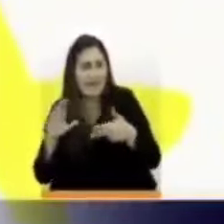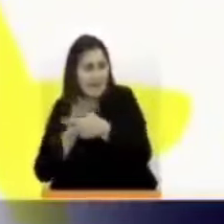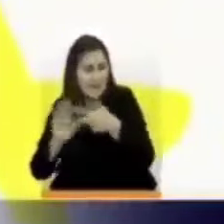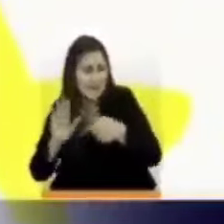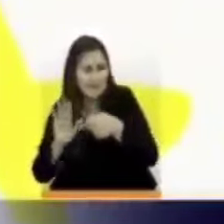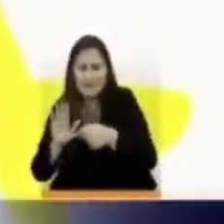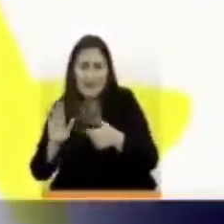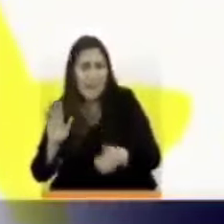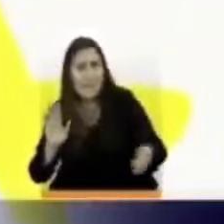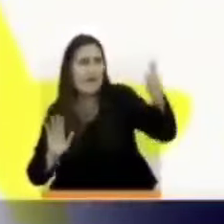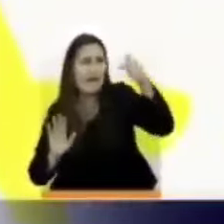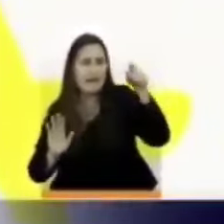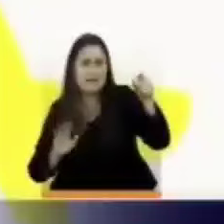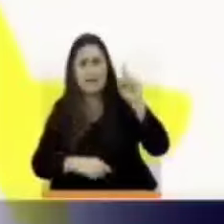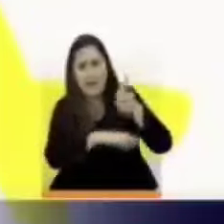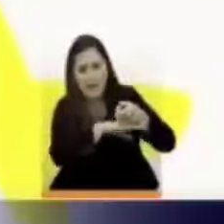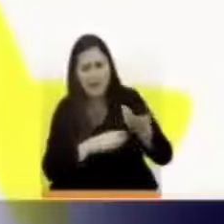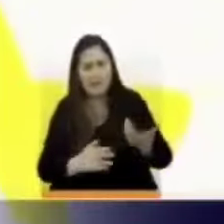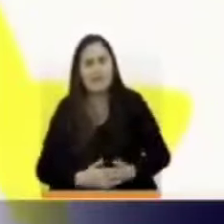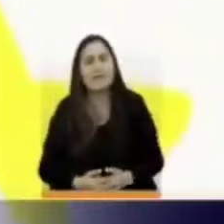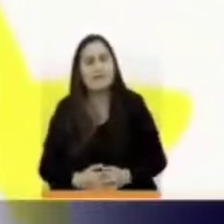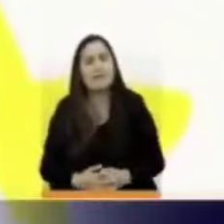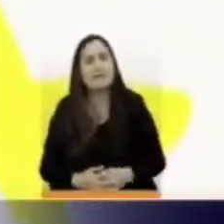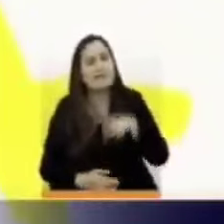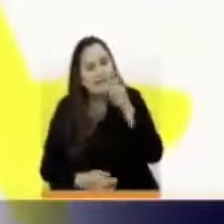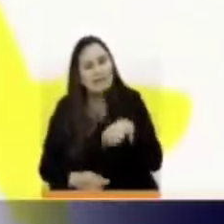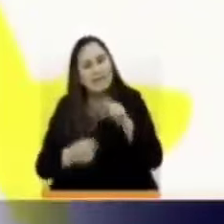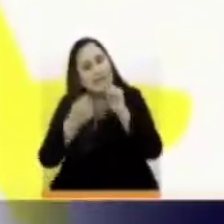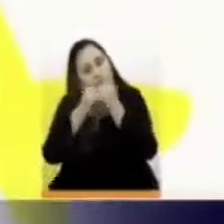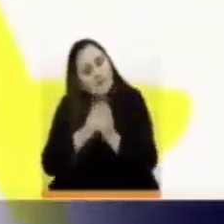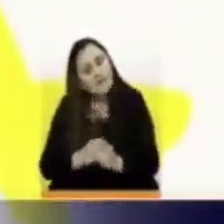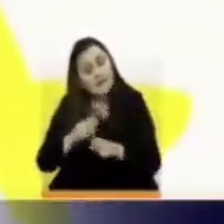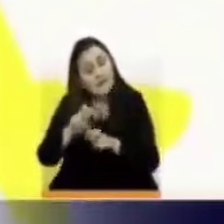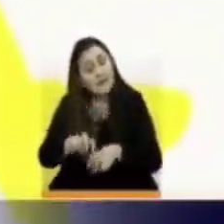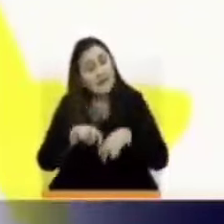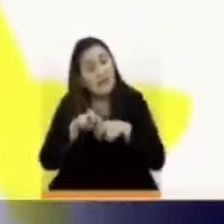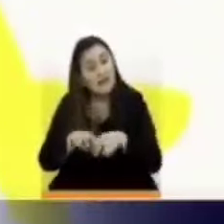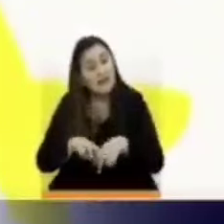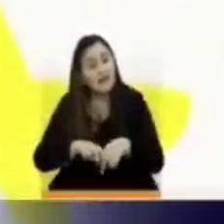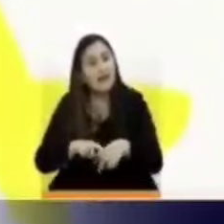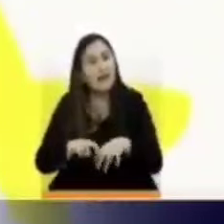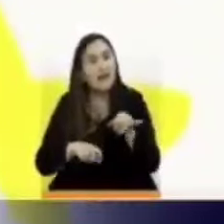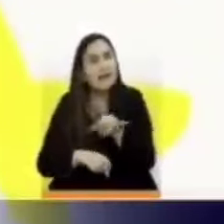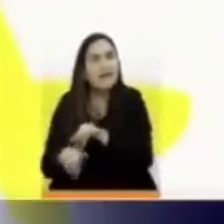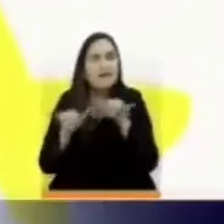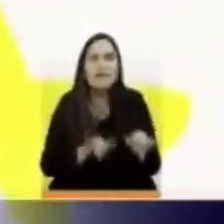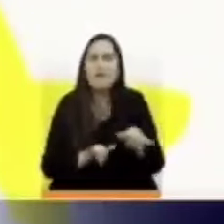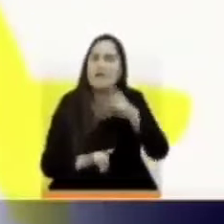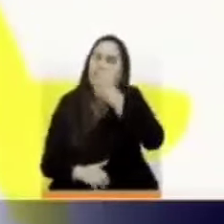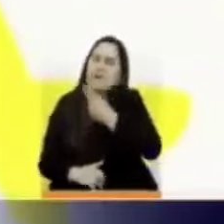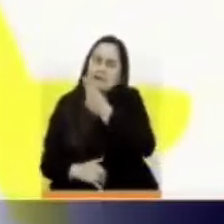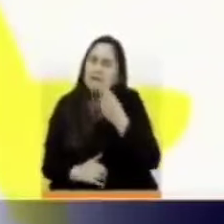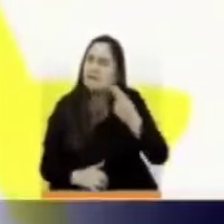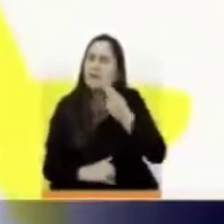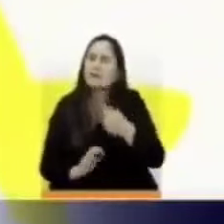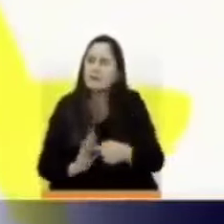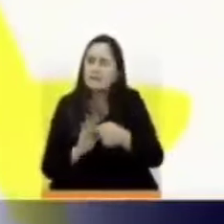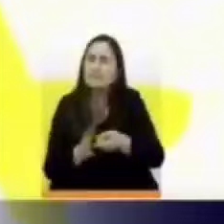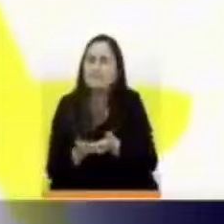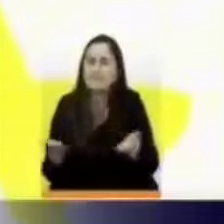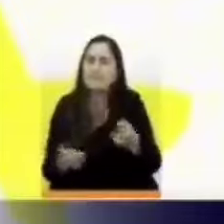de 1991. Hacer la reforma agraria hoy es una especie de compromiso con la